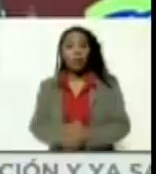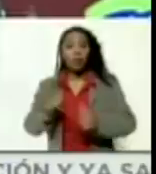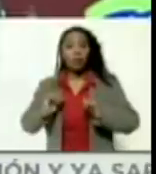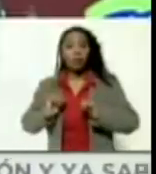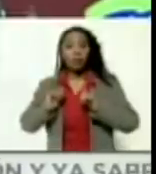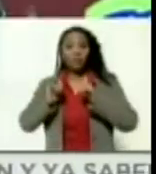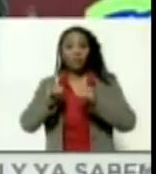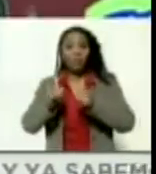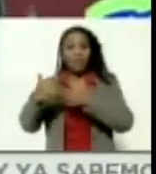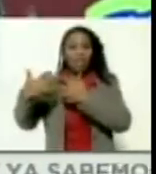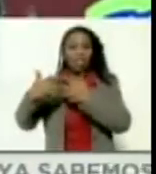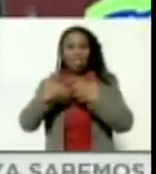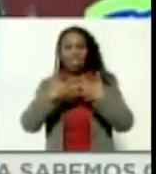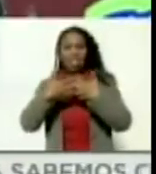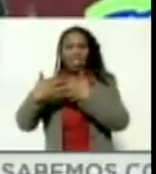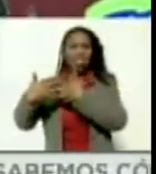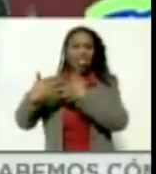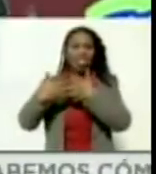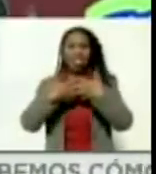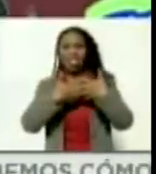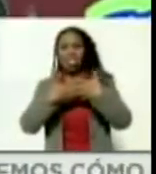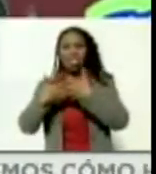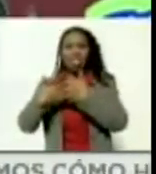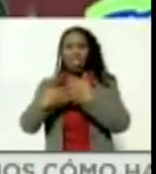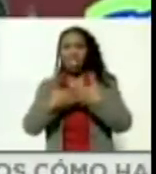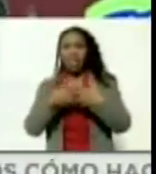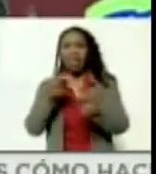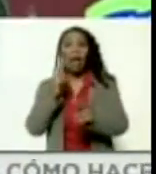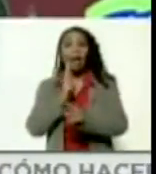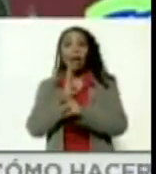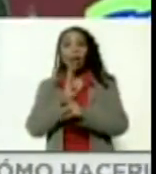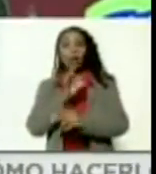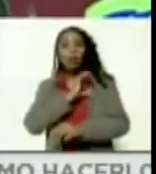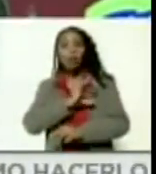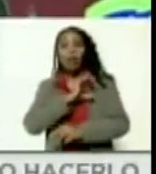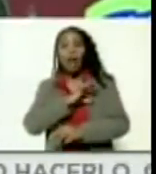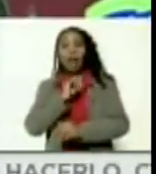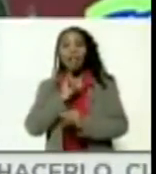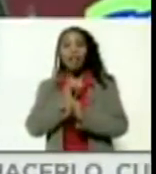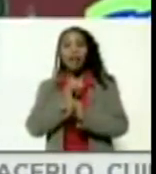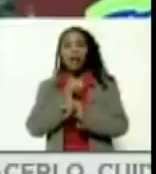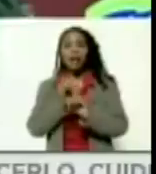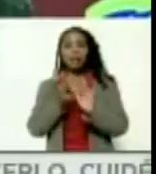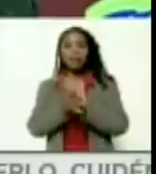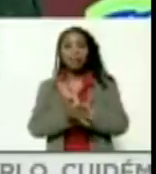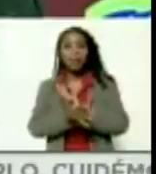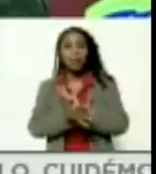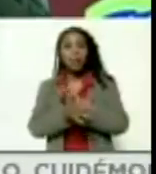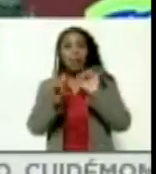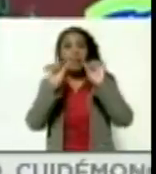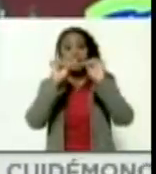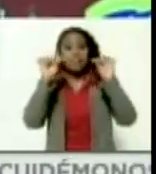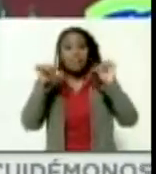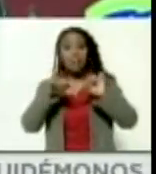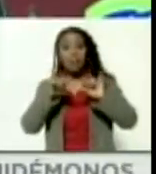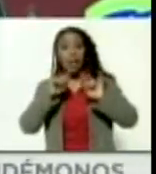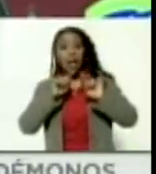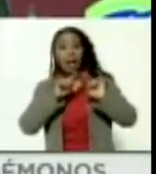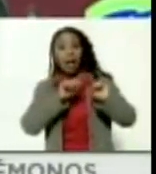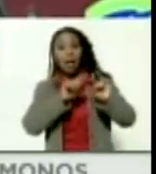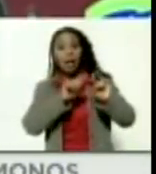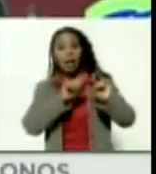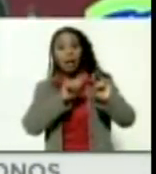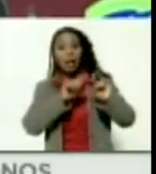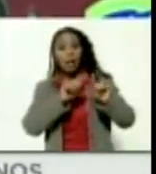comenzó pues la guerra de las redes, la guerra sistemática allí